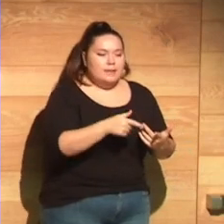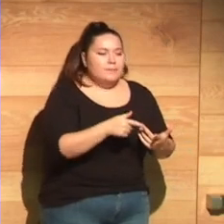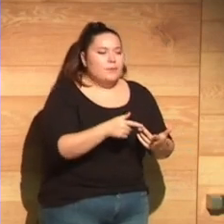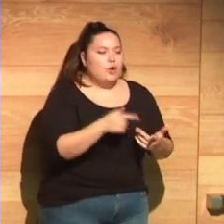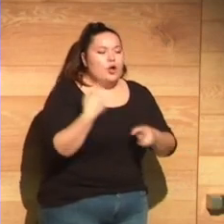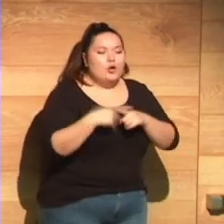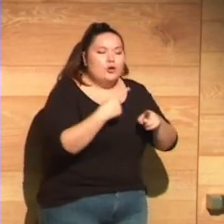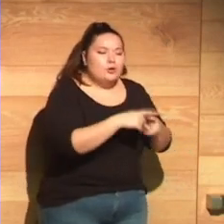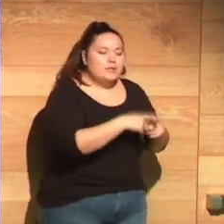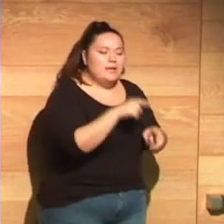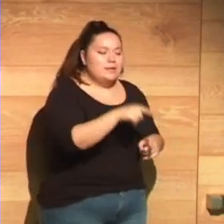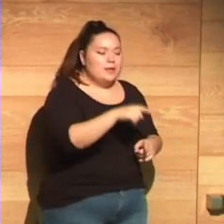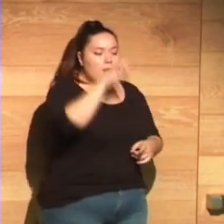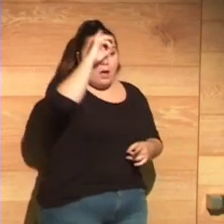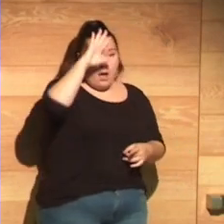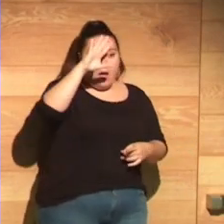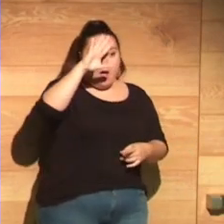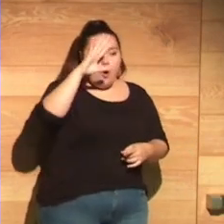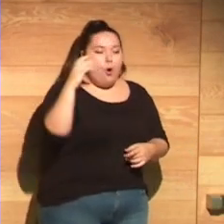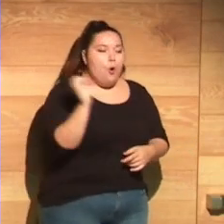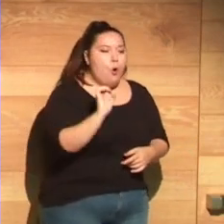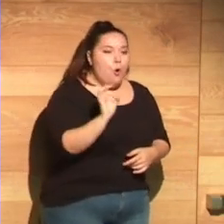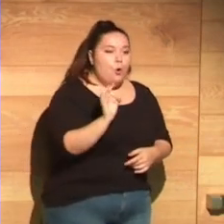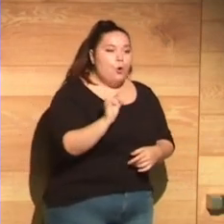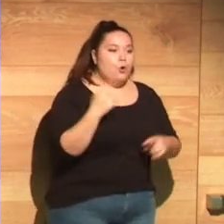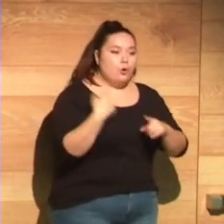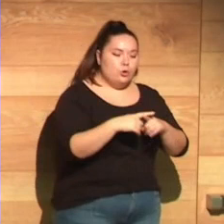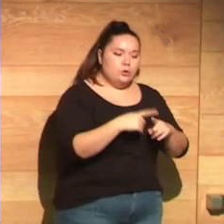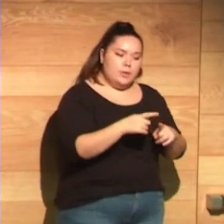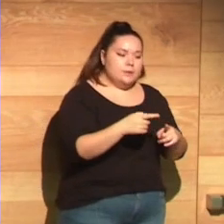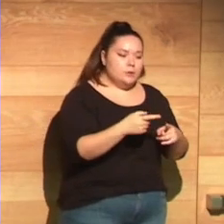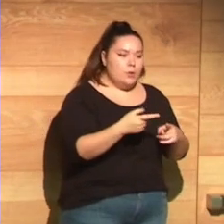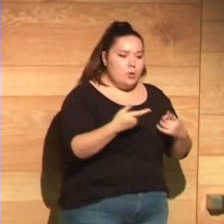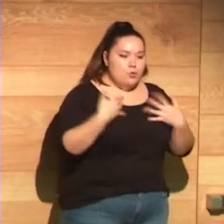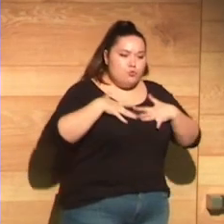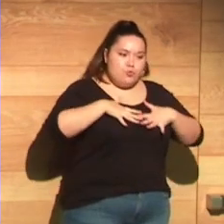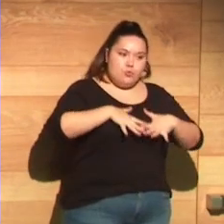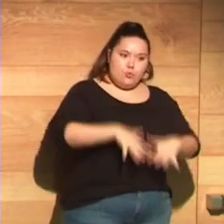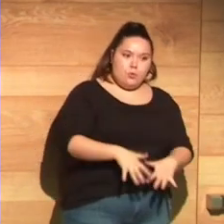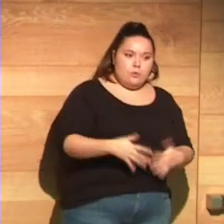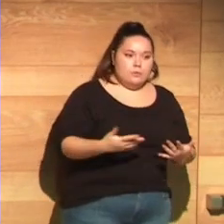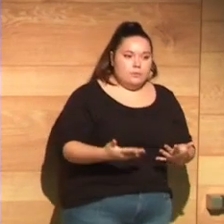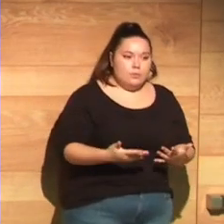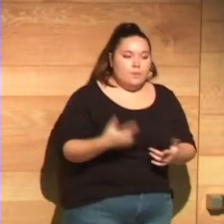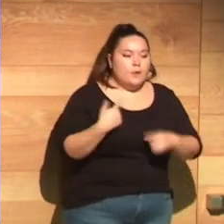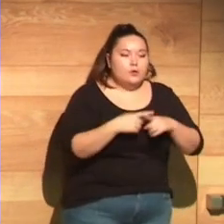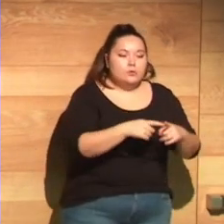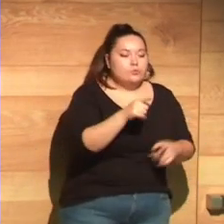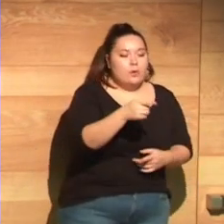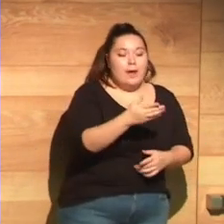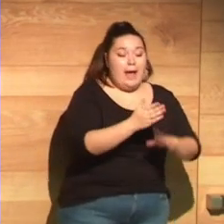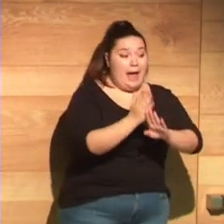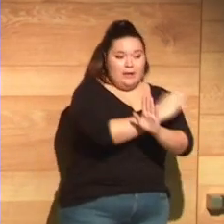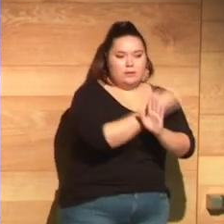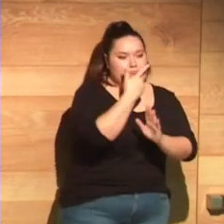de meterte en el personaje como nos decías, ¿qué es lo que más te ha sorprendido o con qué cosas te